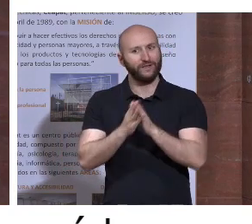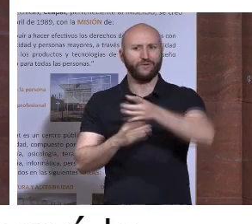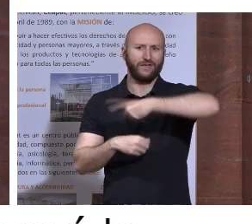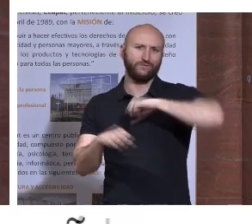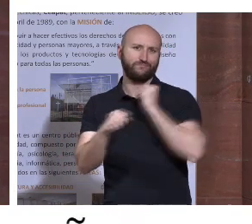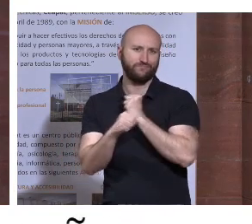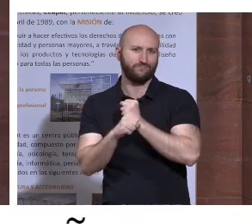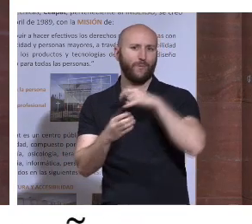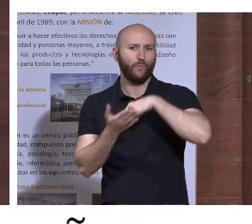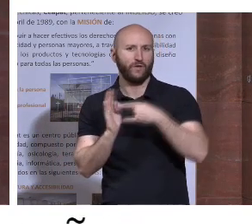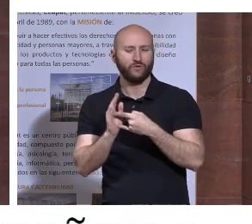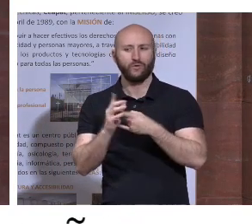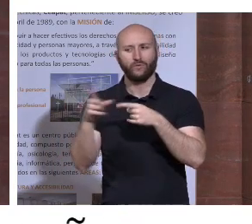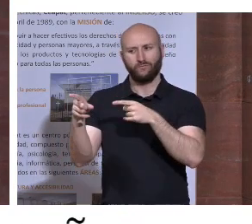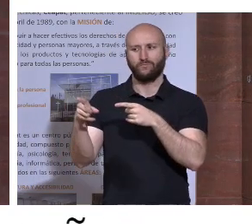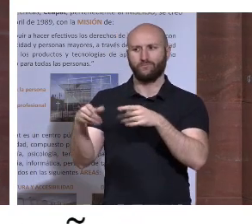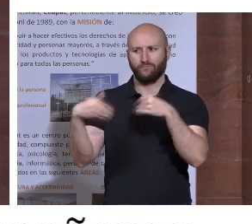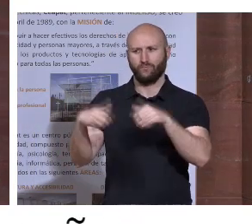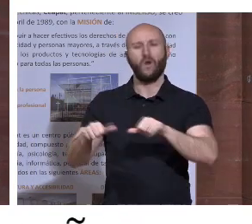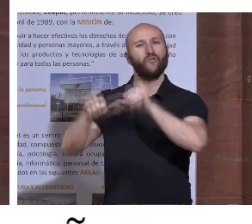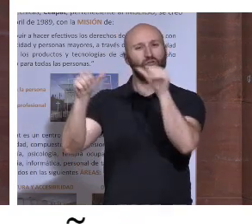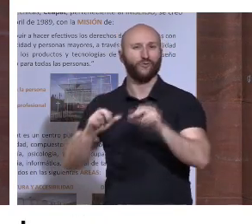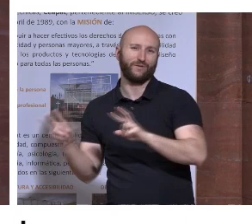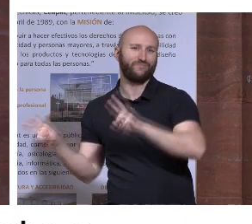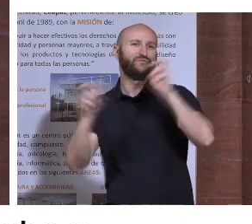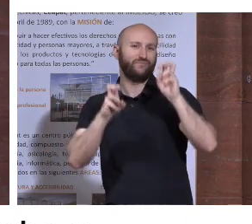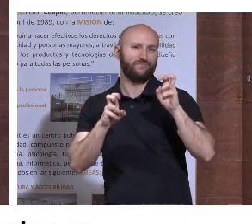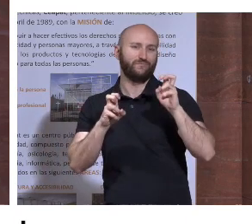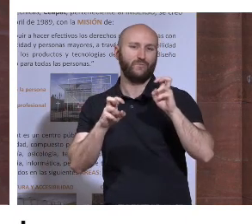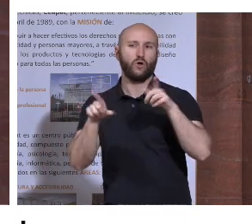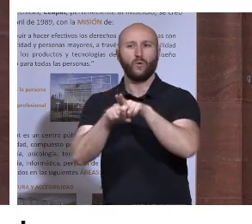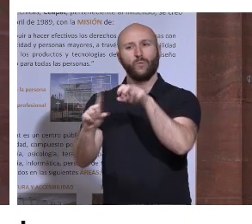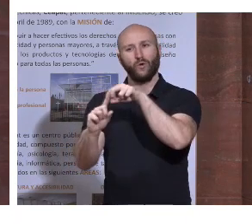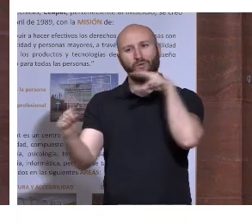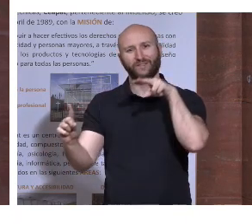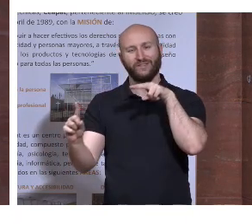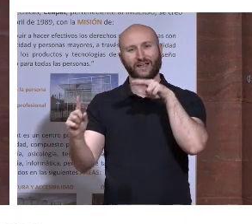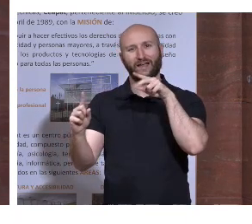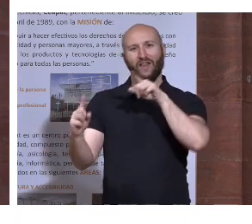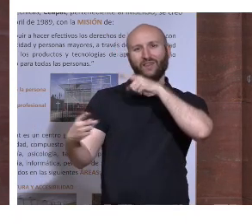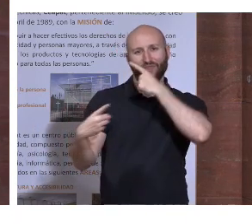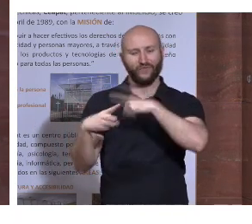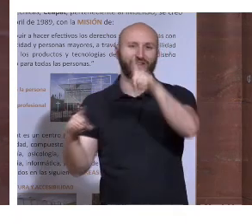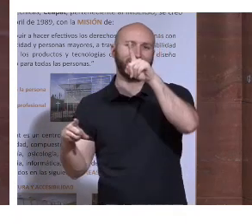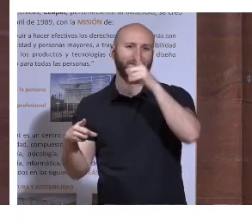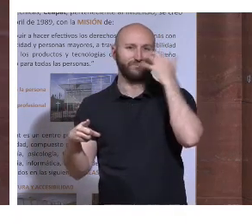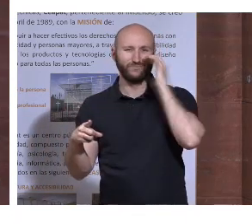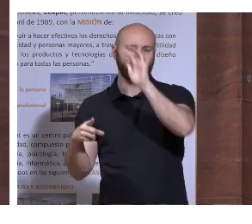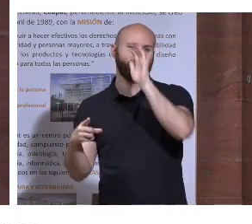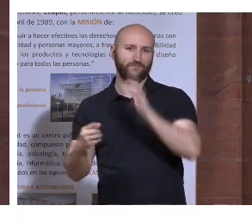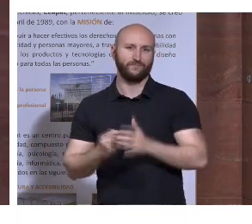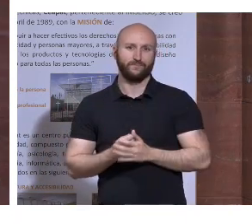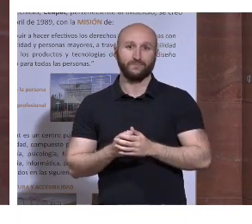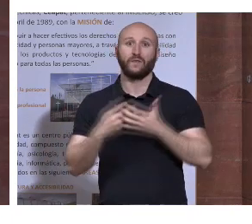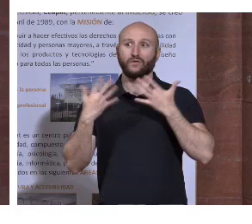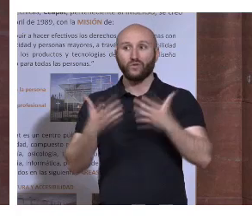estos proyectos, lo hacen de una forma innovadora, de una forma nueva, con una mirada distinta muchas veces a cómo vienen planteados este proyecto. Y